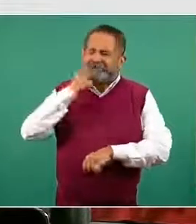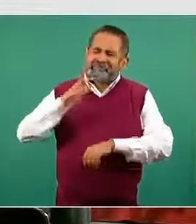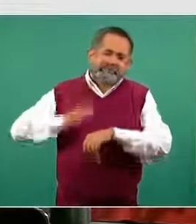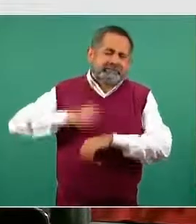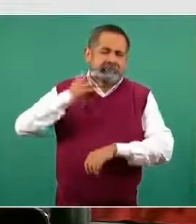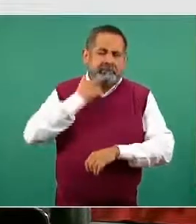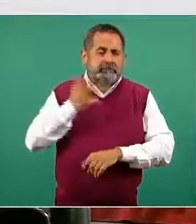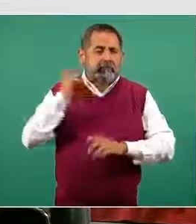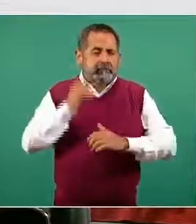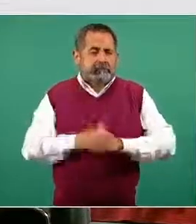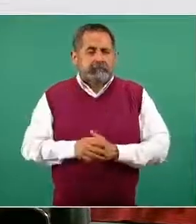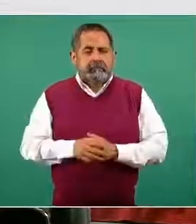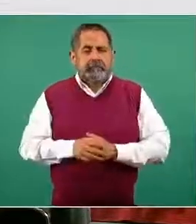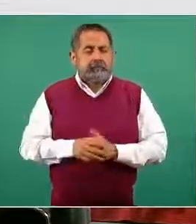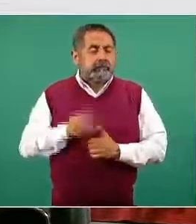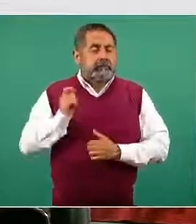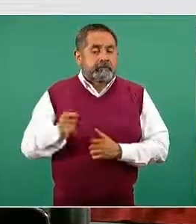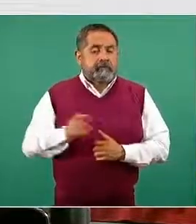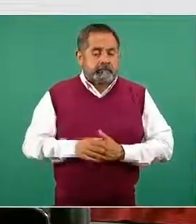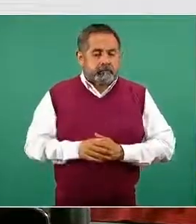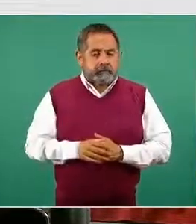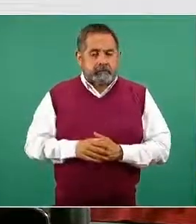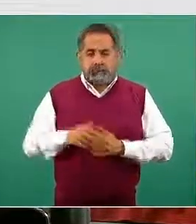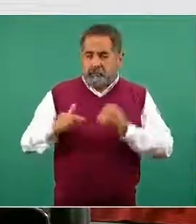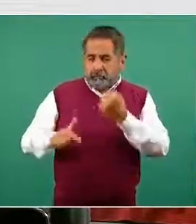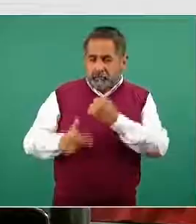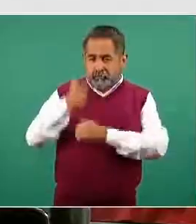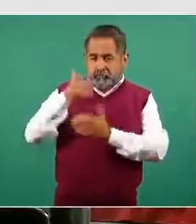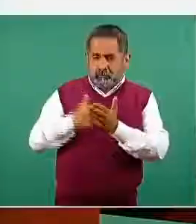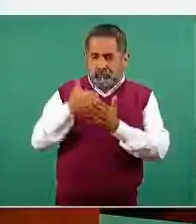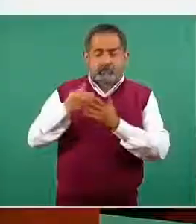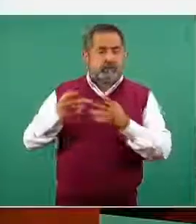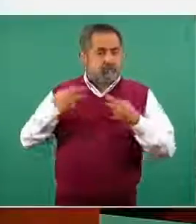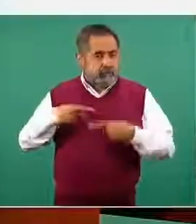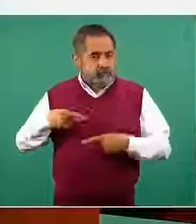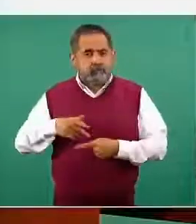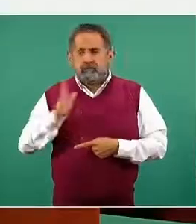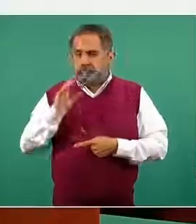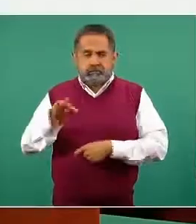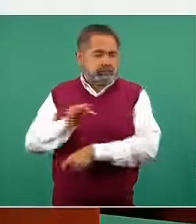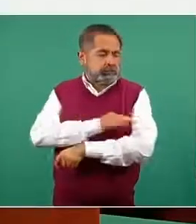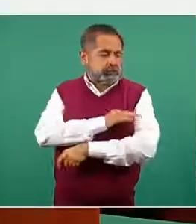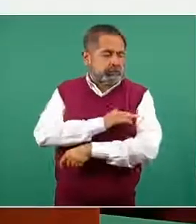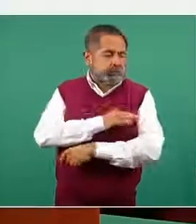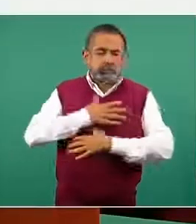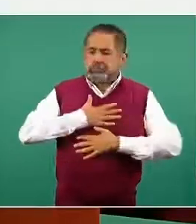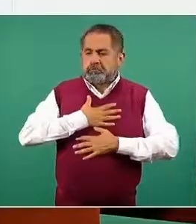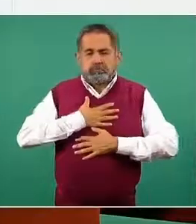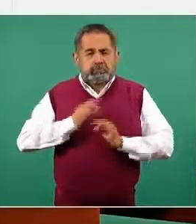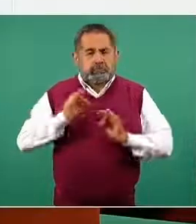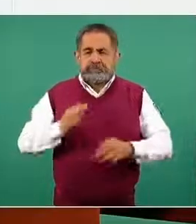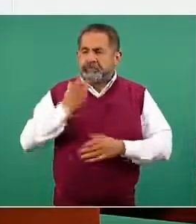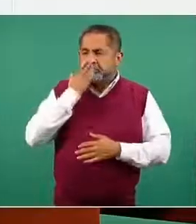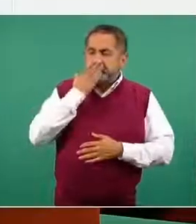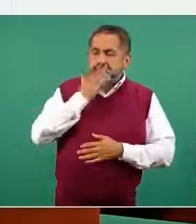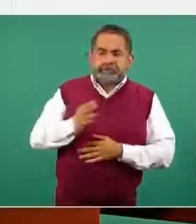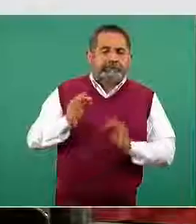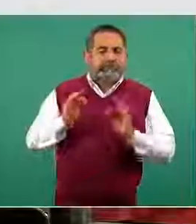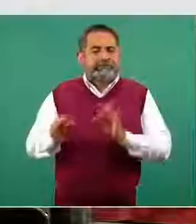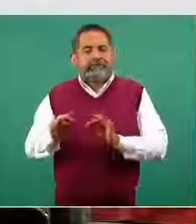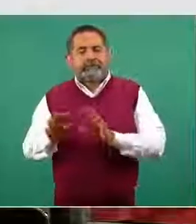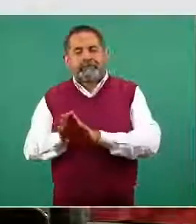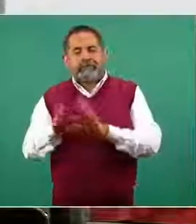infinitamente mayor? Porque ya vimos cómo 12 millones de personas han recibido una vacuna, han recibido este beneficio, y tan